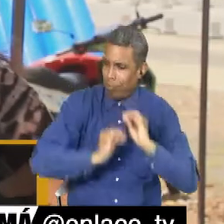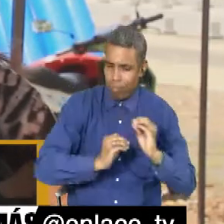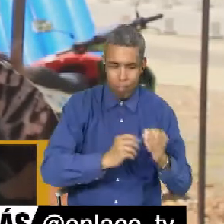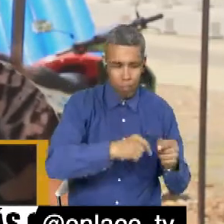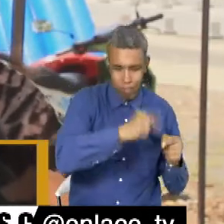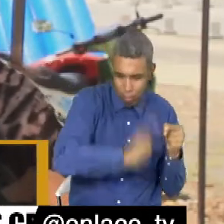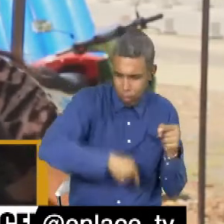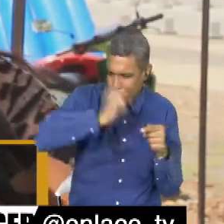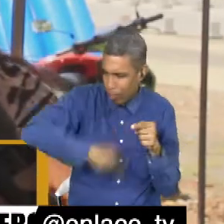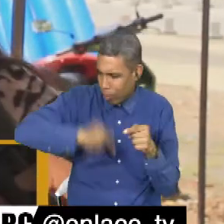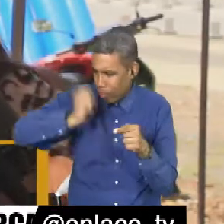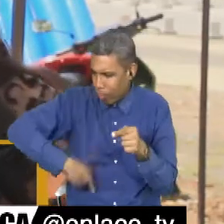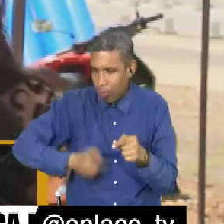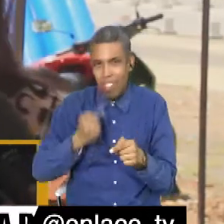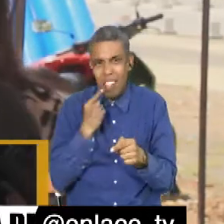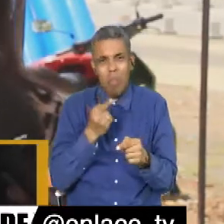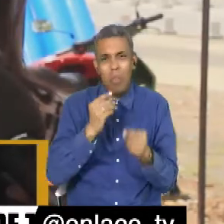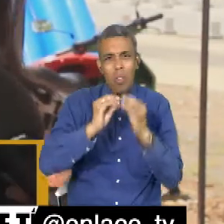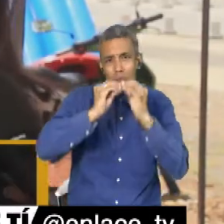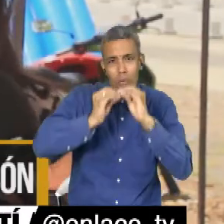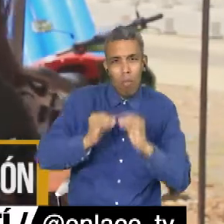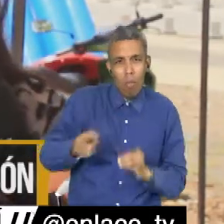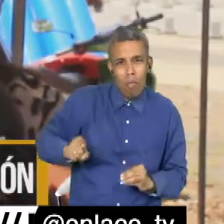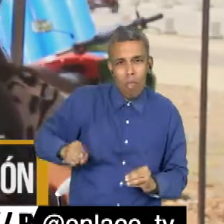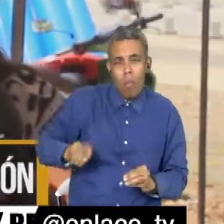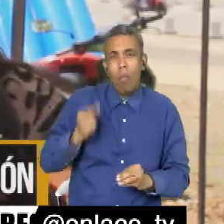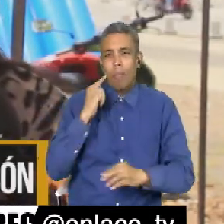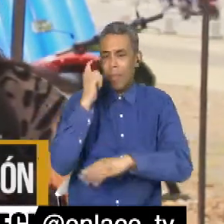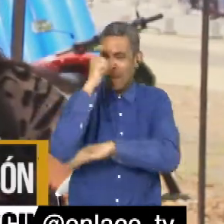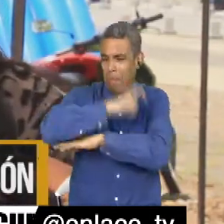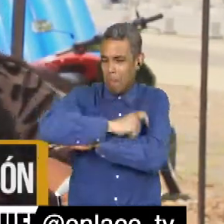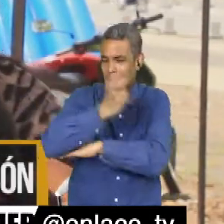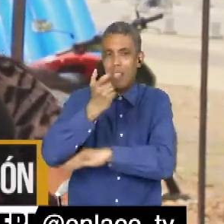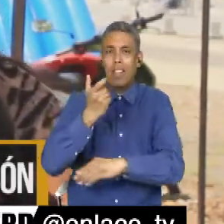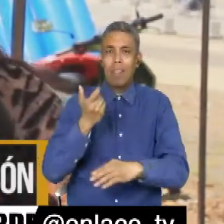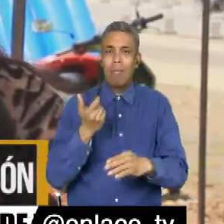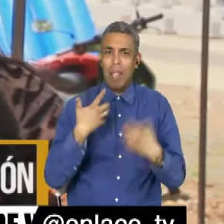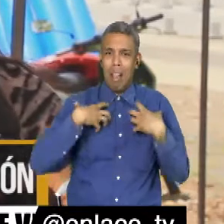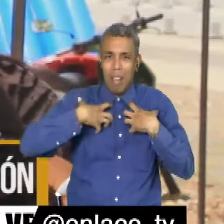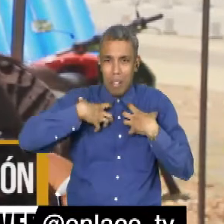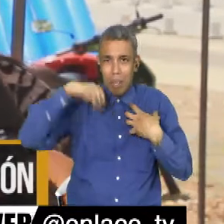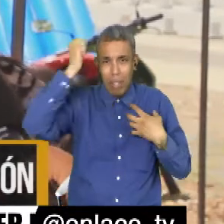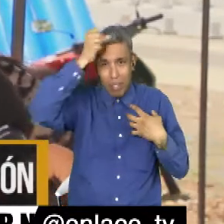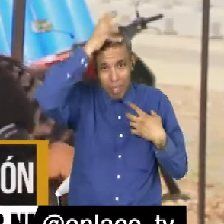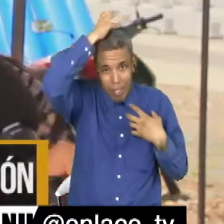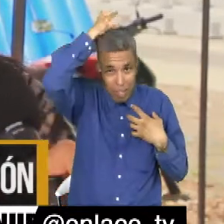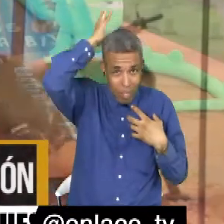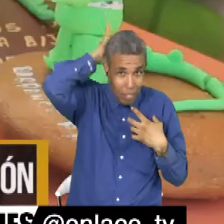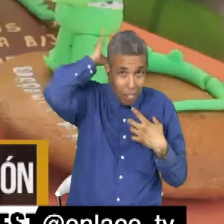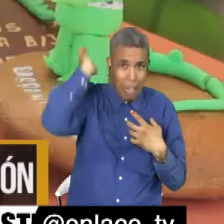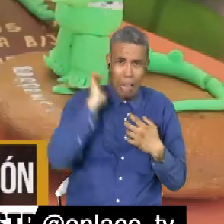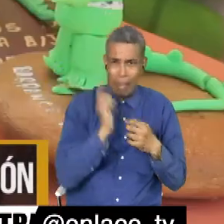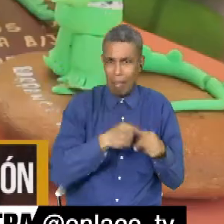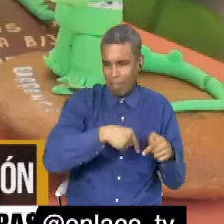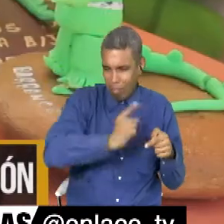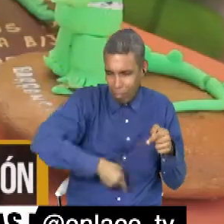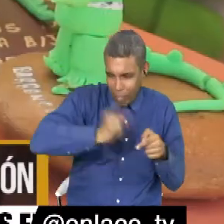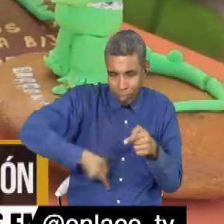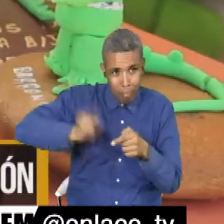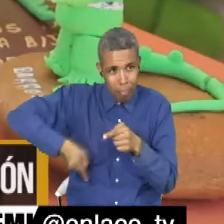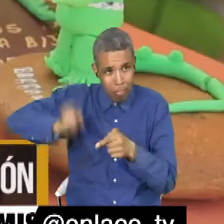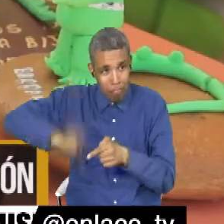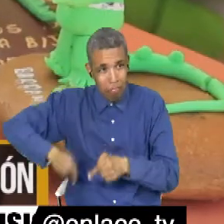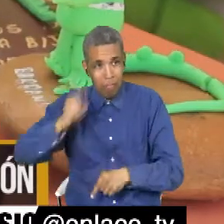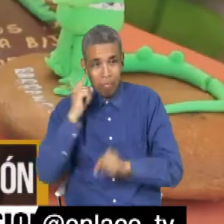el machín. Entonces para que vengan y echen un paseíto y miren cómo quedó el Cristo Petrolero. A esta exposición